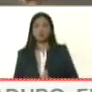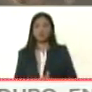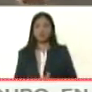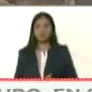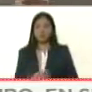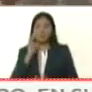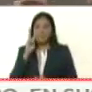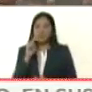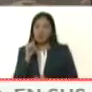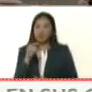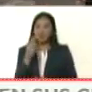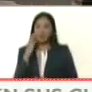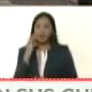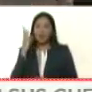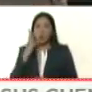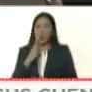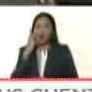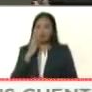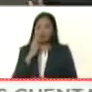Tomen nota en Washington.